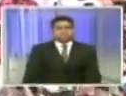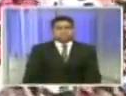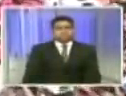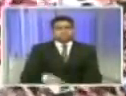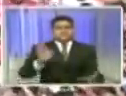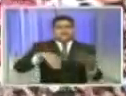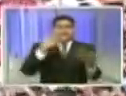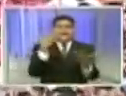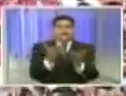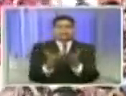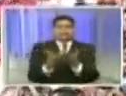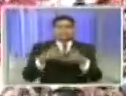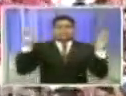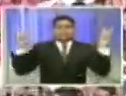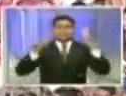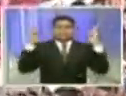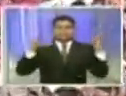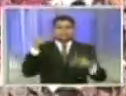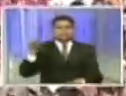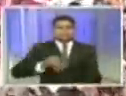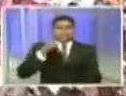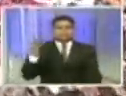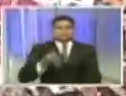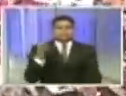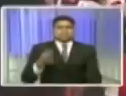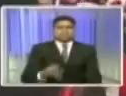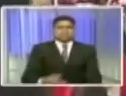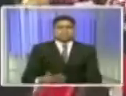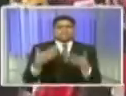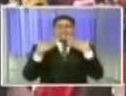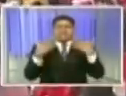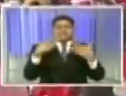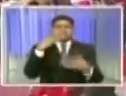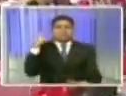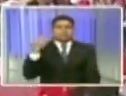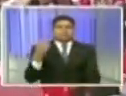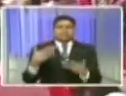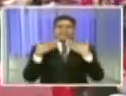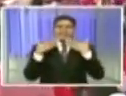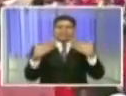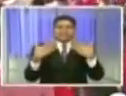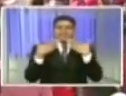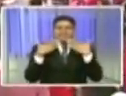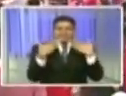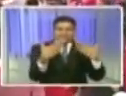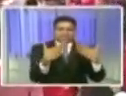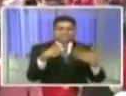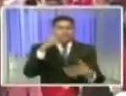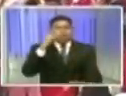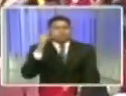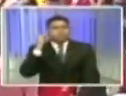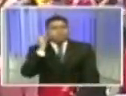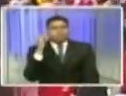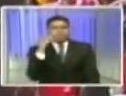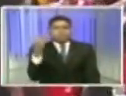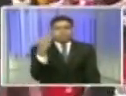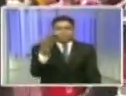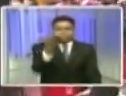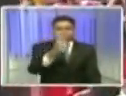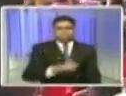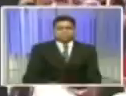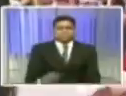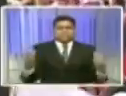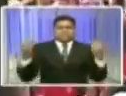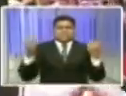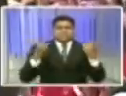¡Hasta la victoria siempre! ¡Gracias, juventud! ¡Gracias! ¡Gracias, hombres y mujeres de la juventud! ¡Que